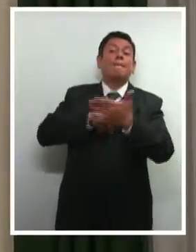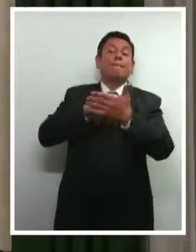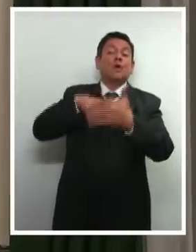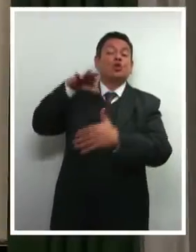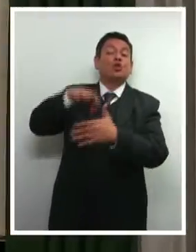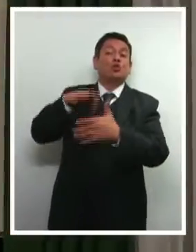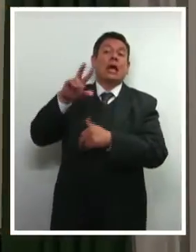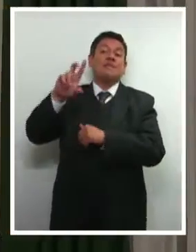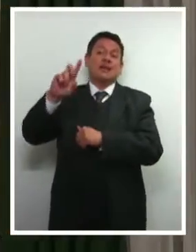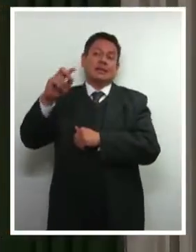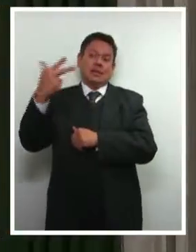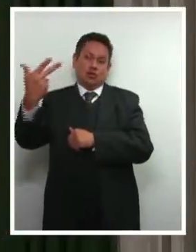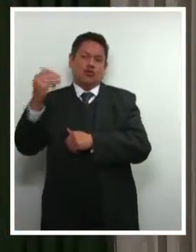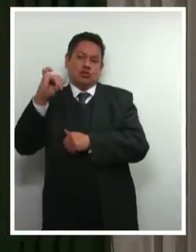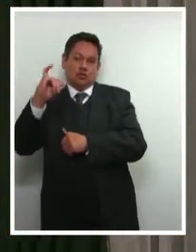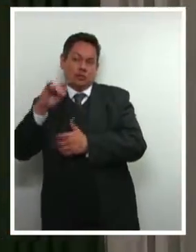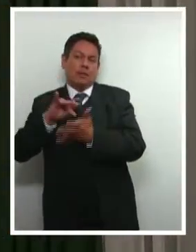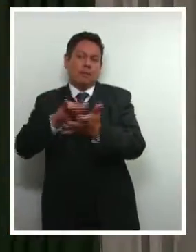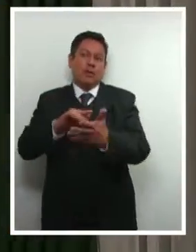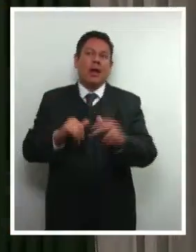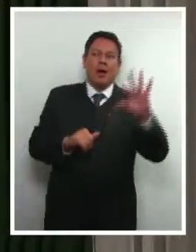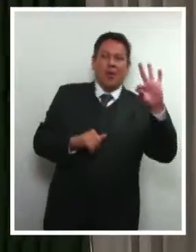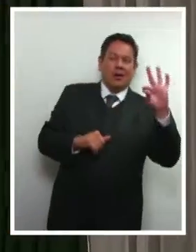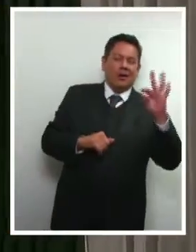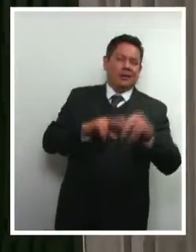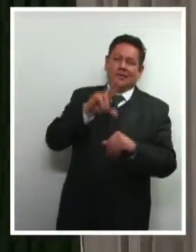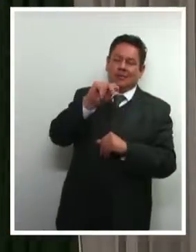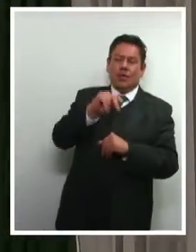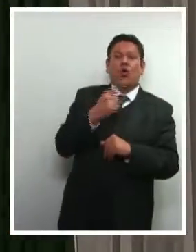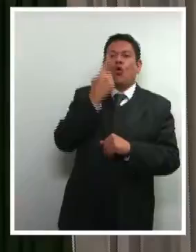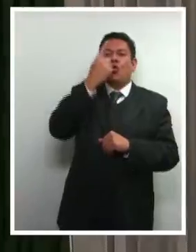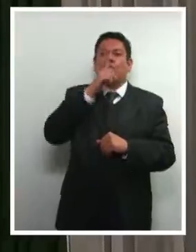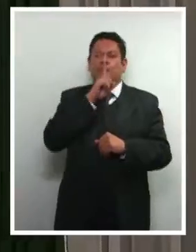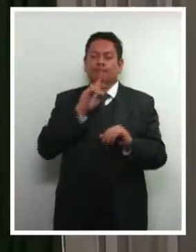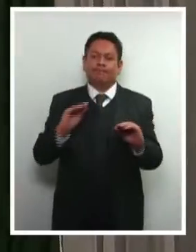favor, 40 en contra y una abstención.